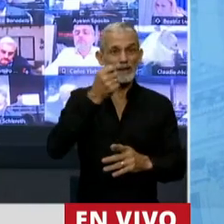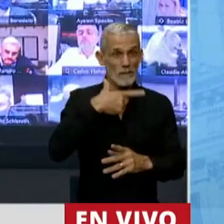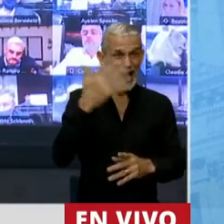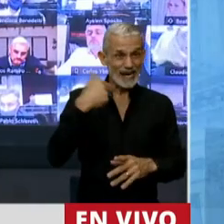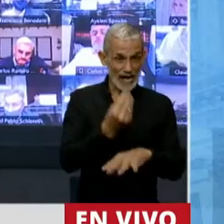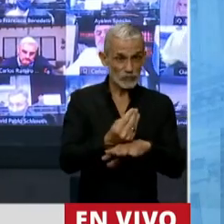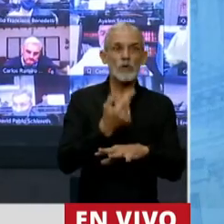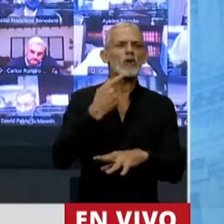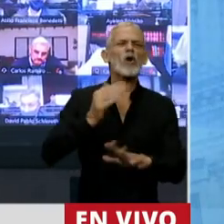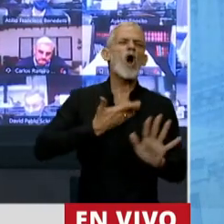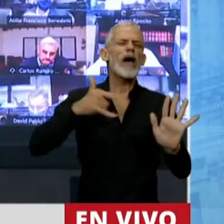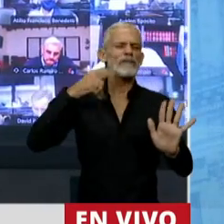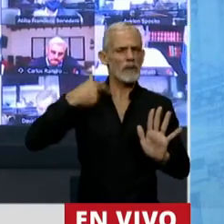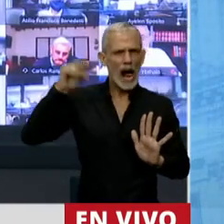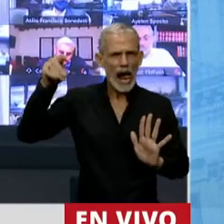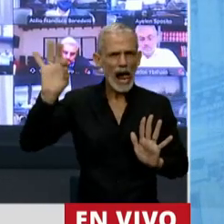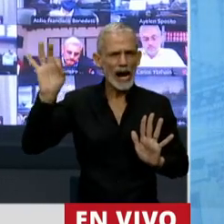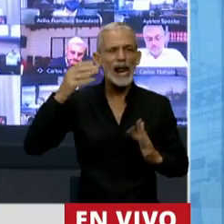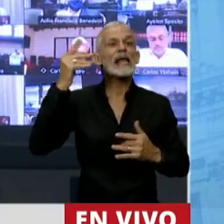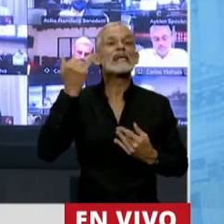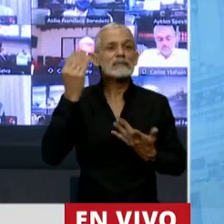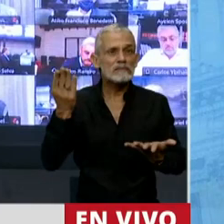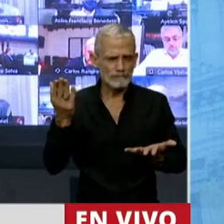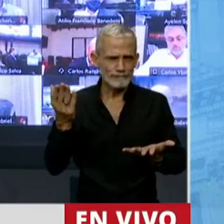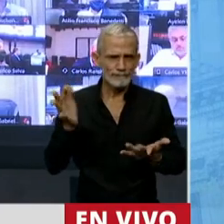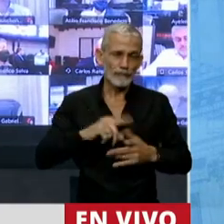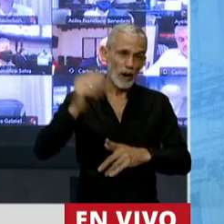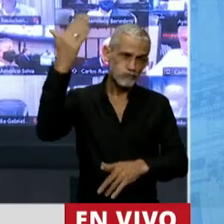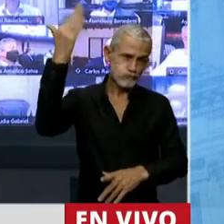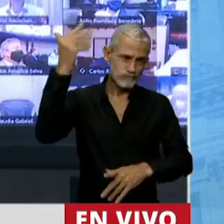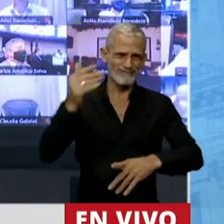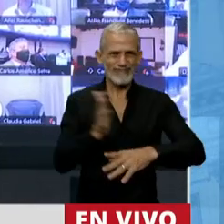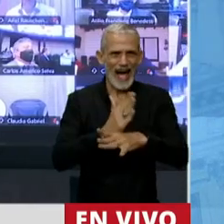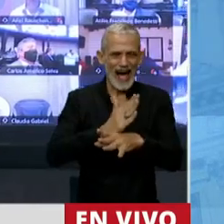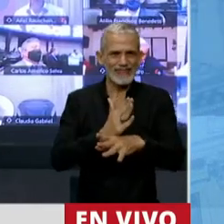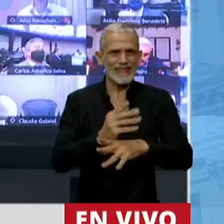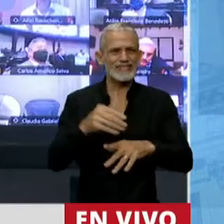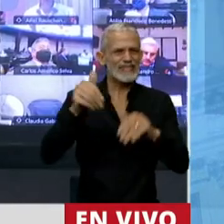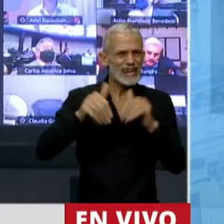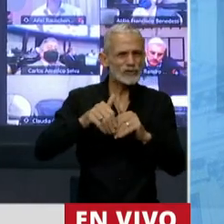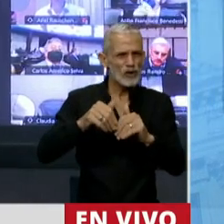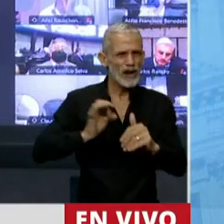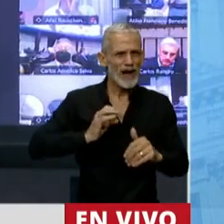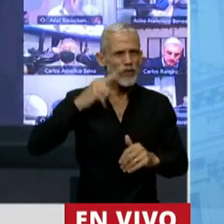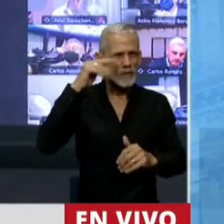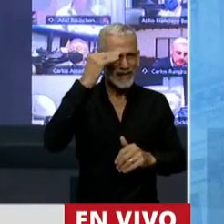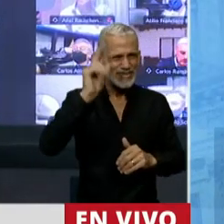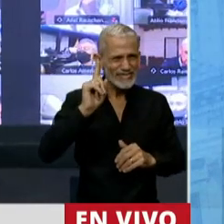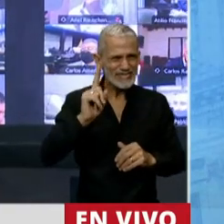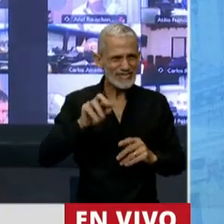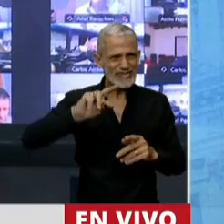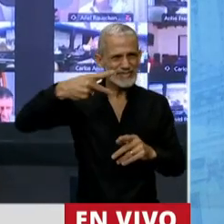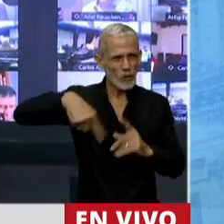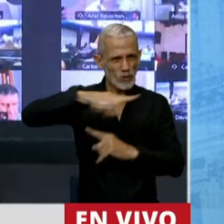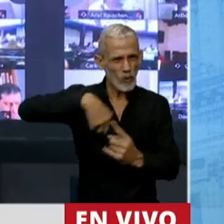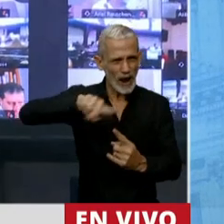Internacional. Asistimos, por ejemplo, a un discurso previo al balotaje del año 2015 de